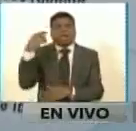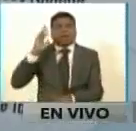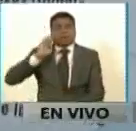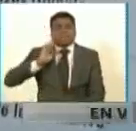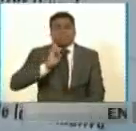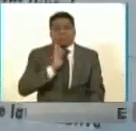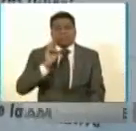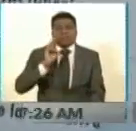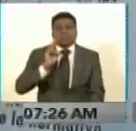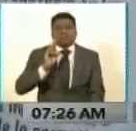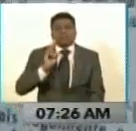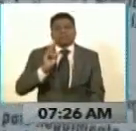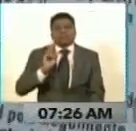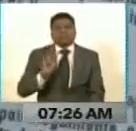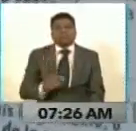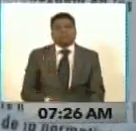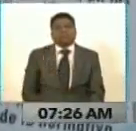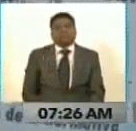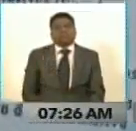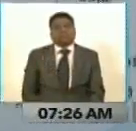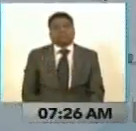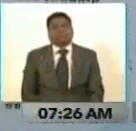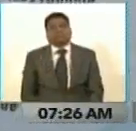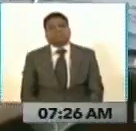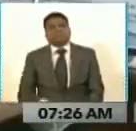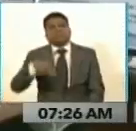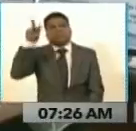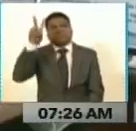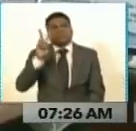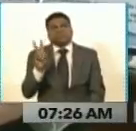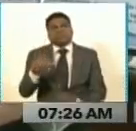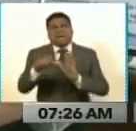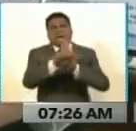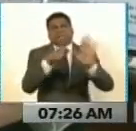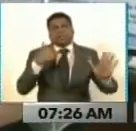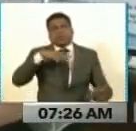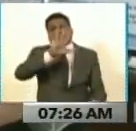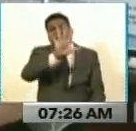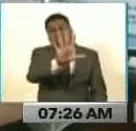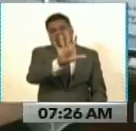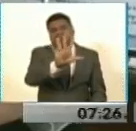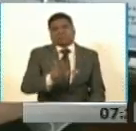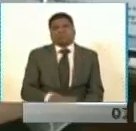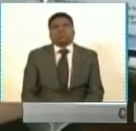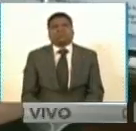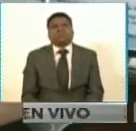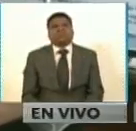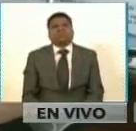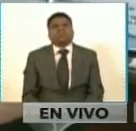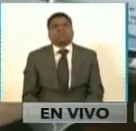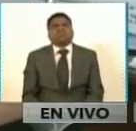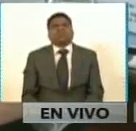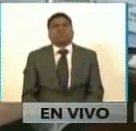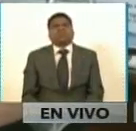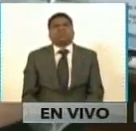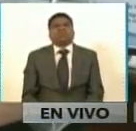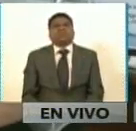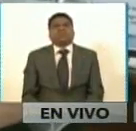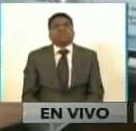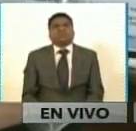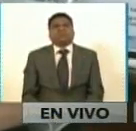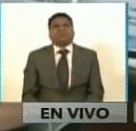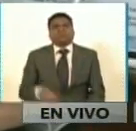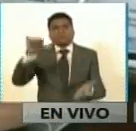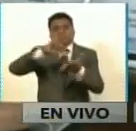República bolivariana de Venezuela y el artículo 5 dice lo siguiente